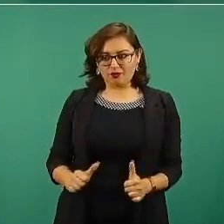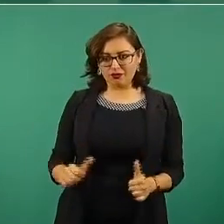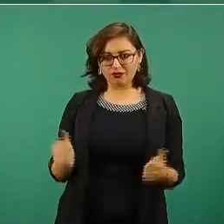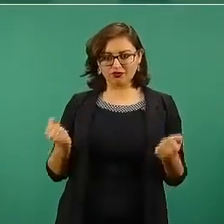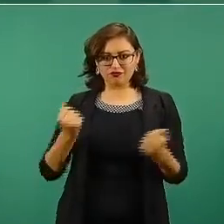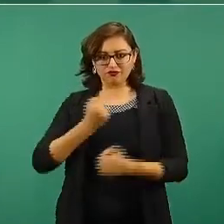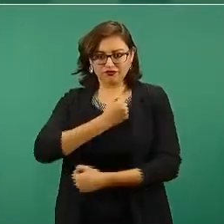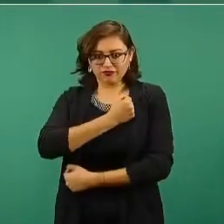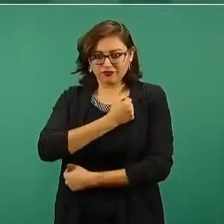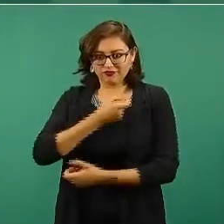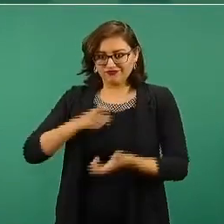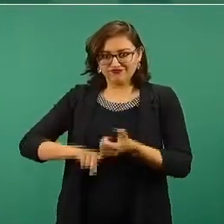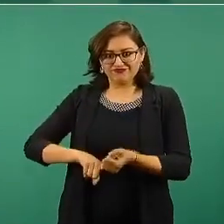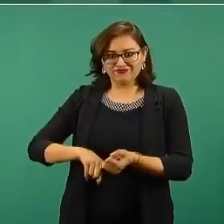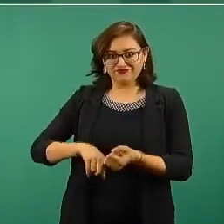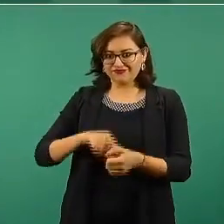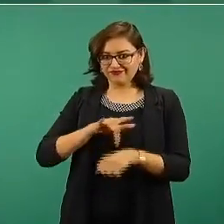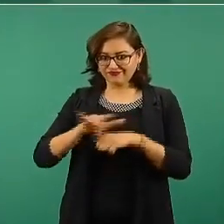porque me di cuenta